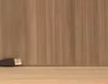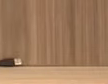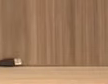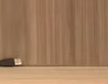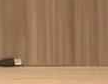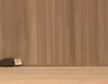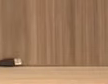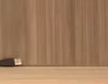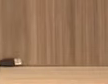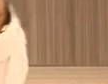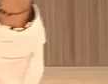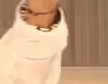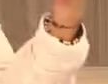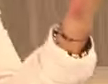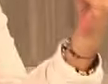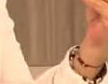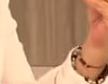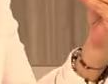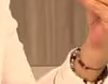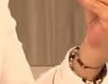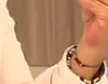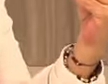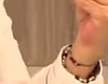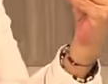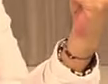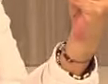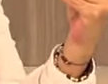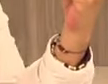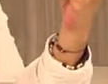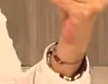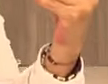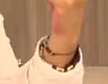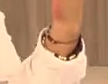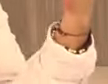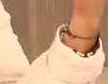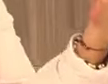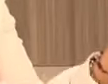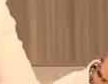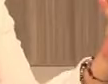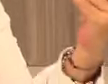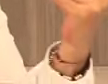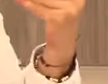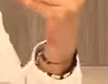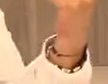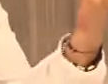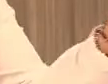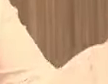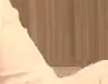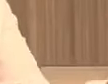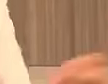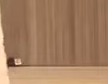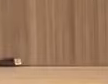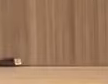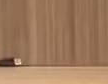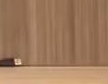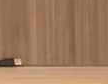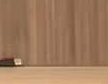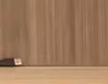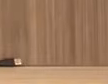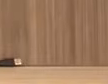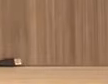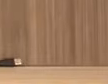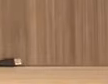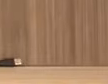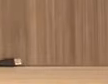que sífilis, es importante el de VIH. VIH es transmisión binomio madre a hijo. Y esa